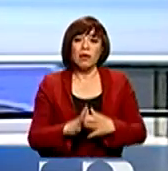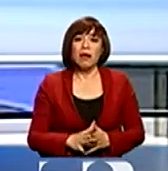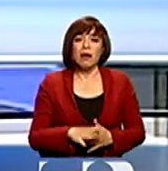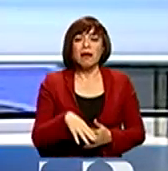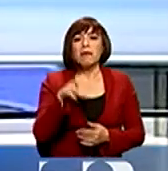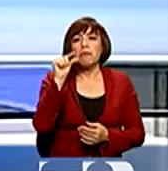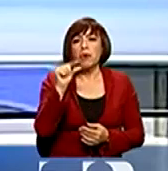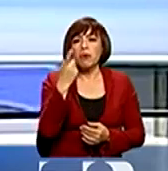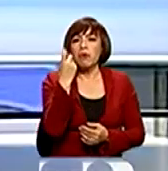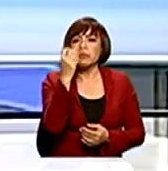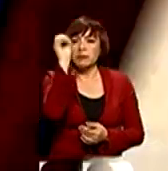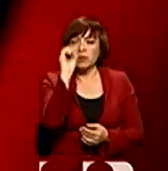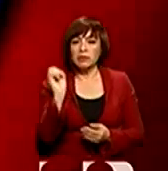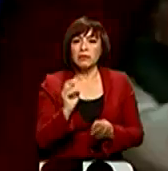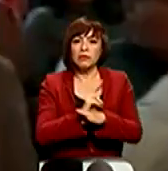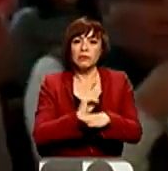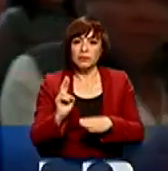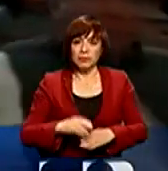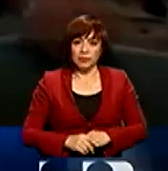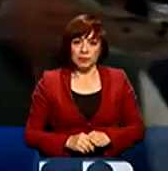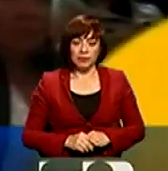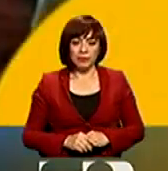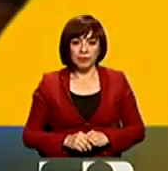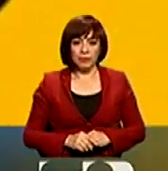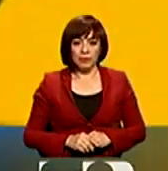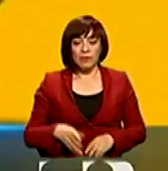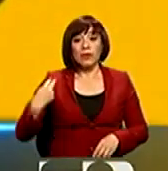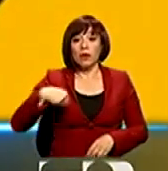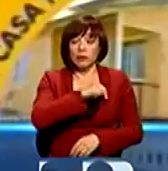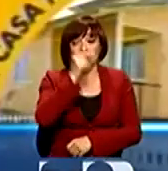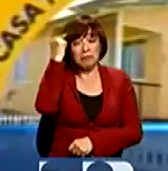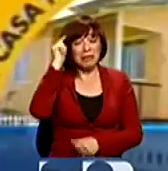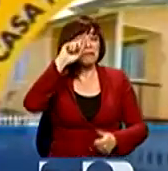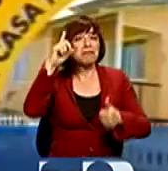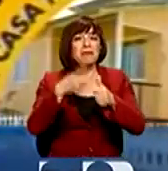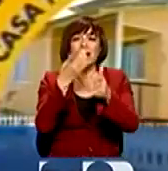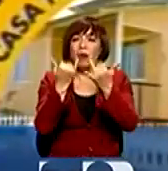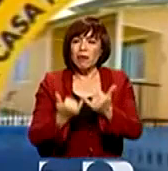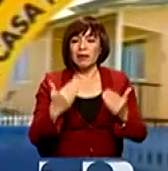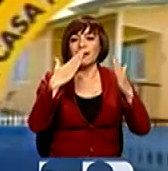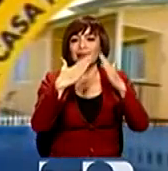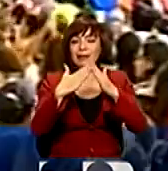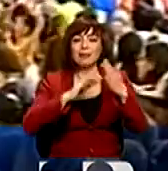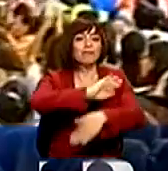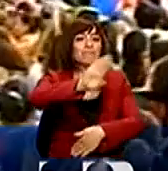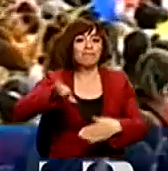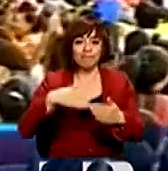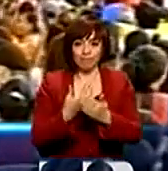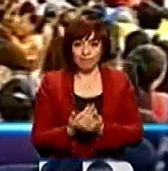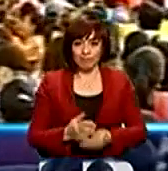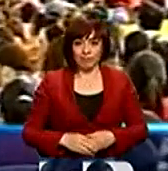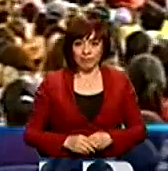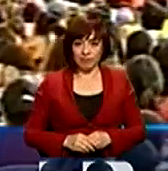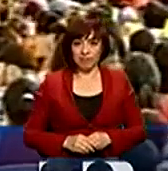había utilizado. La primera visión en la que hemos pensado es casa para todos. es posiblemente el